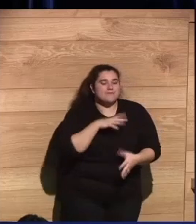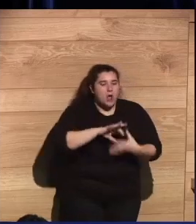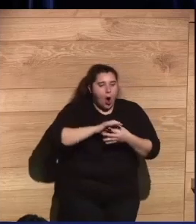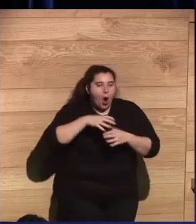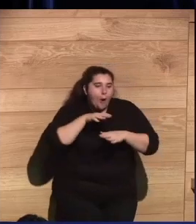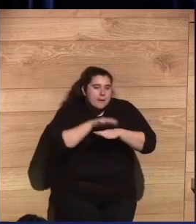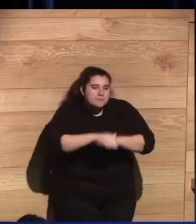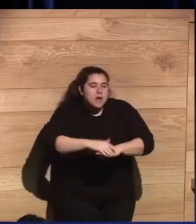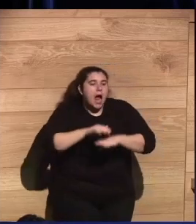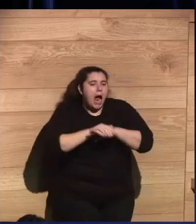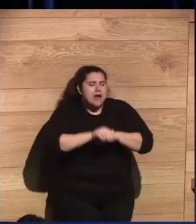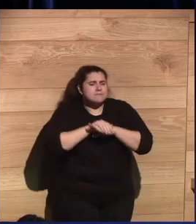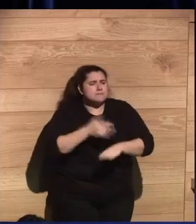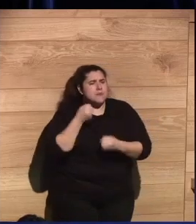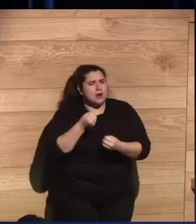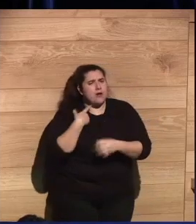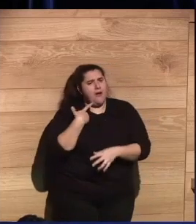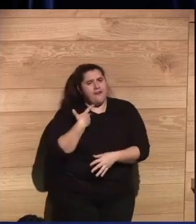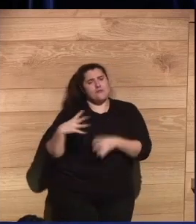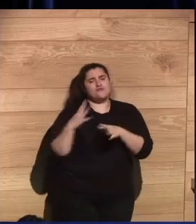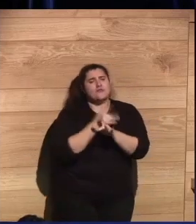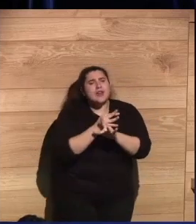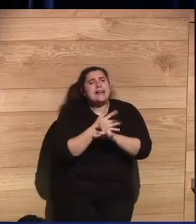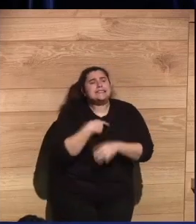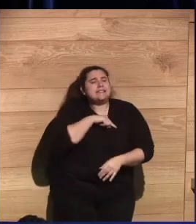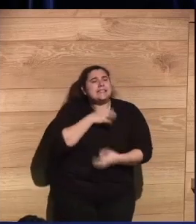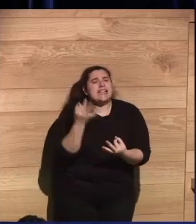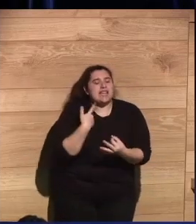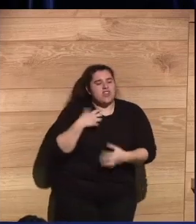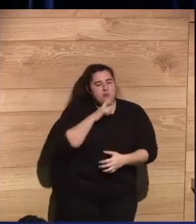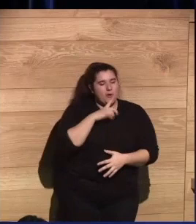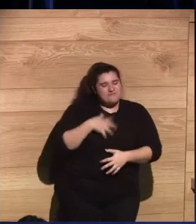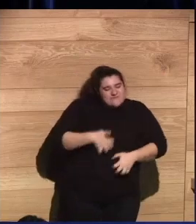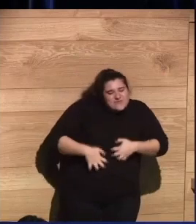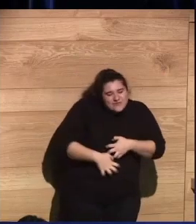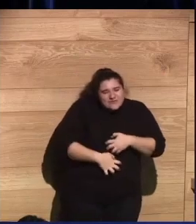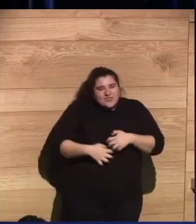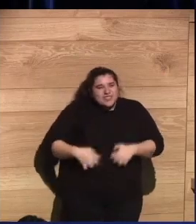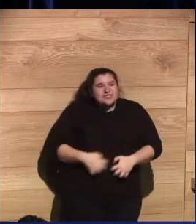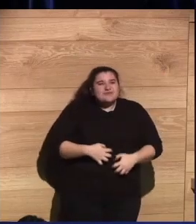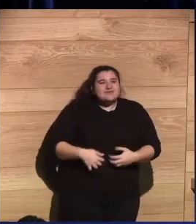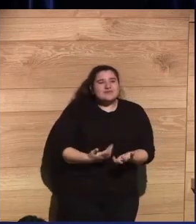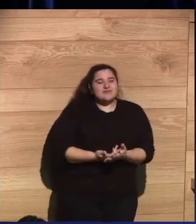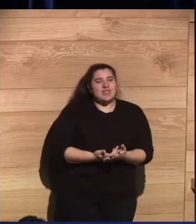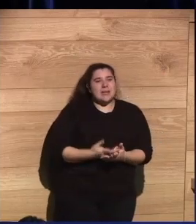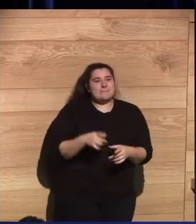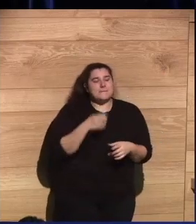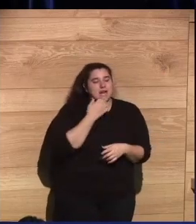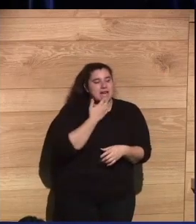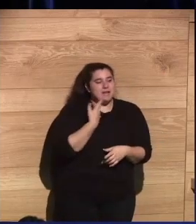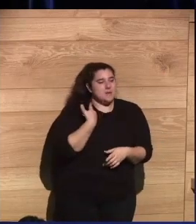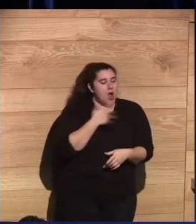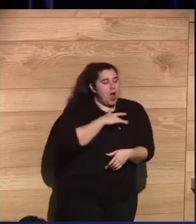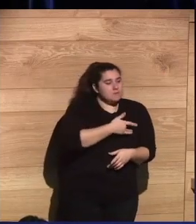no puedes coger, no puedes definir, esto que te pasa y que te revuelve, como dice al principio la canción del